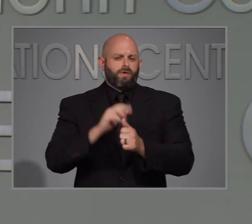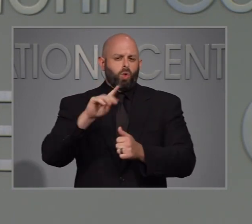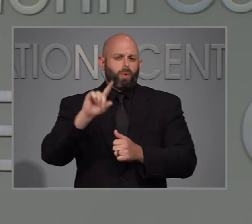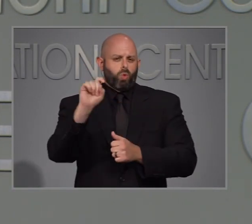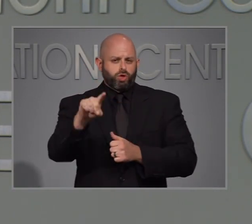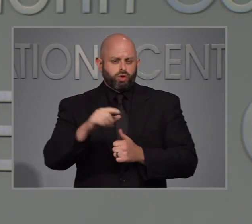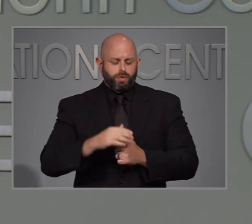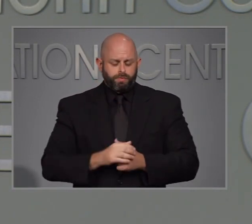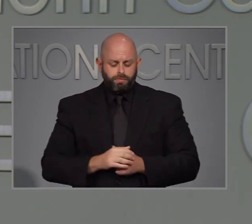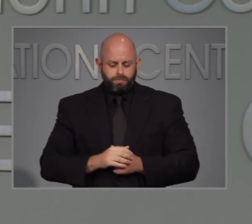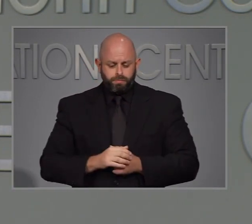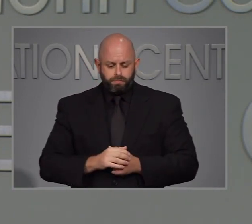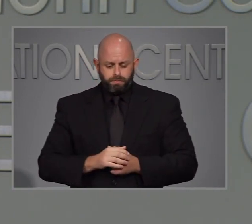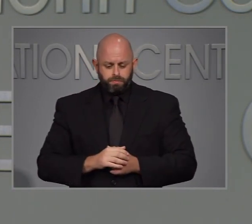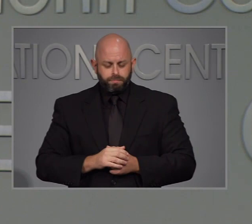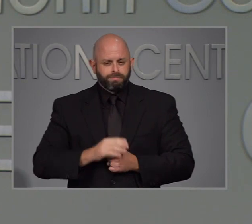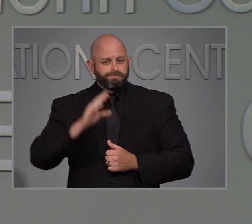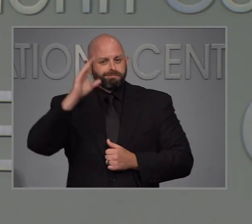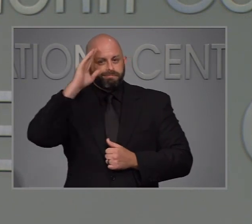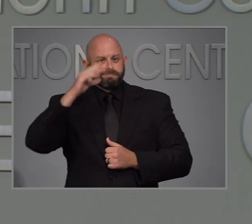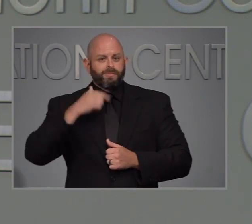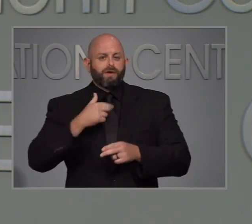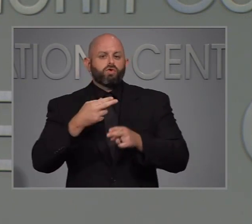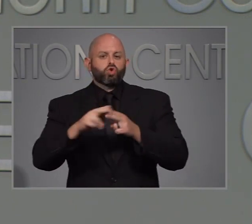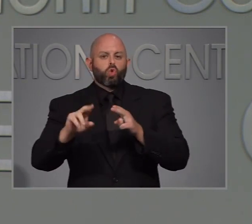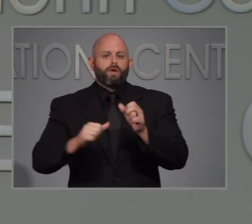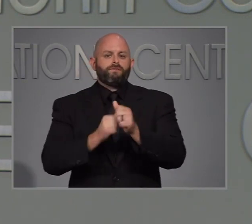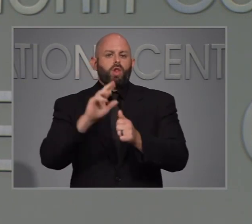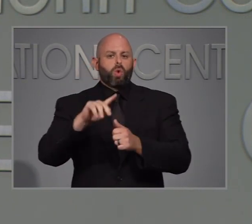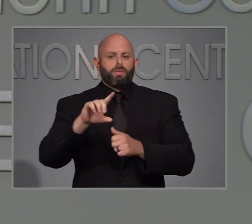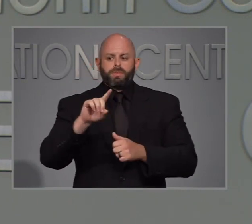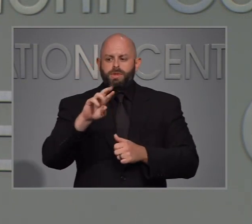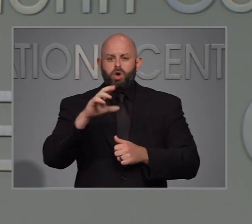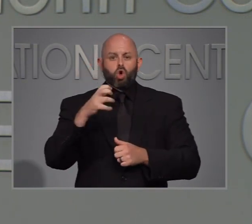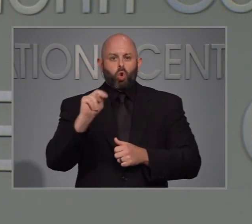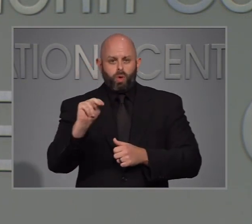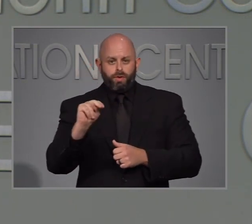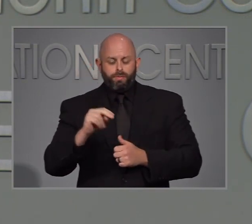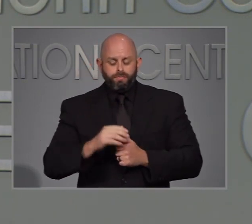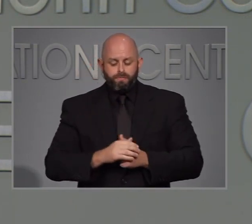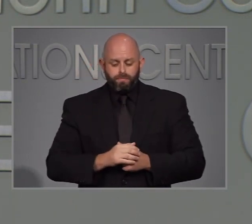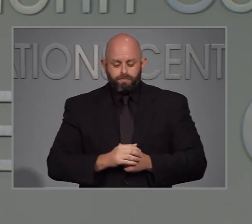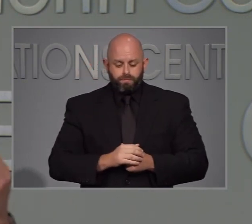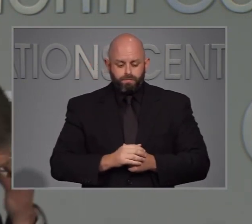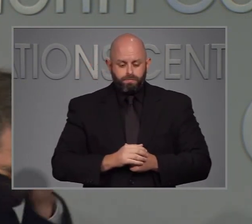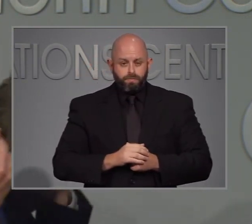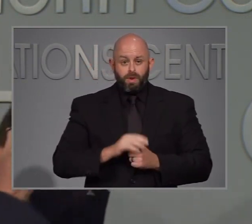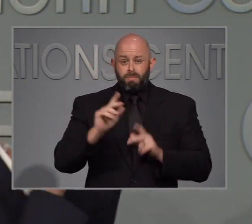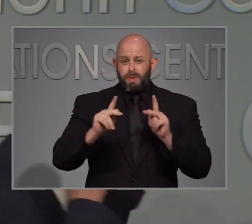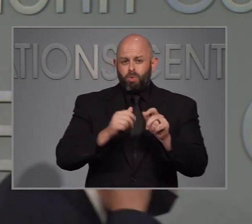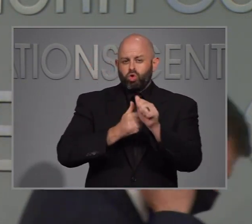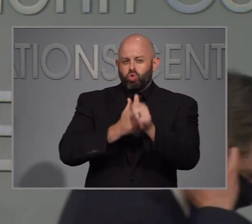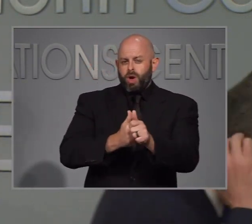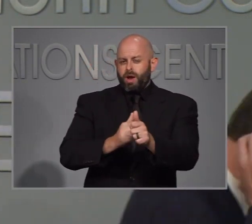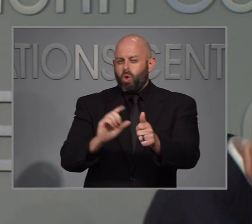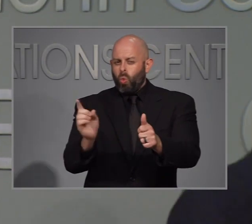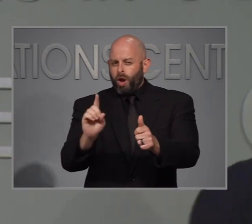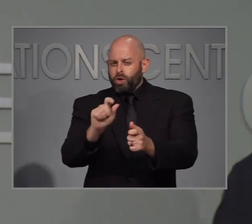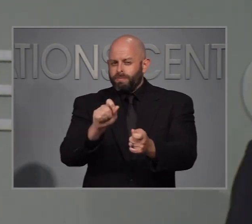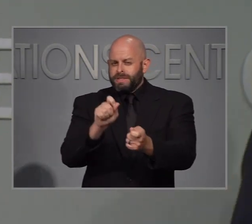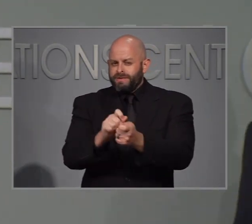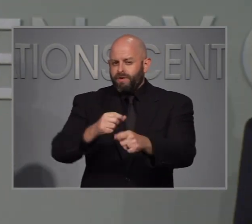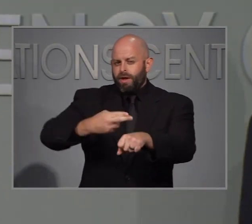ABC 11. Es para la doctora Cohen. en el rastreo, en dónde están